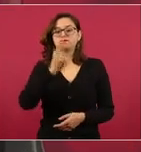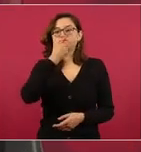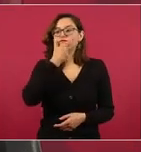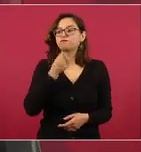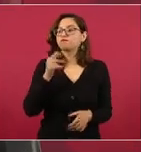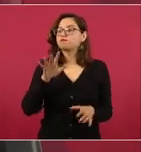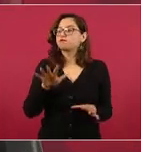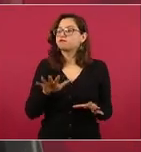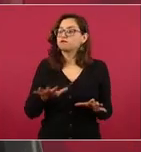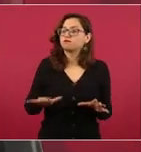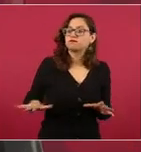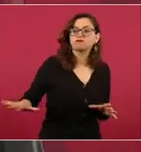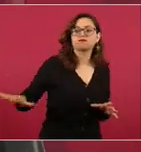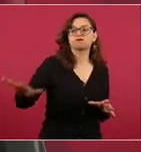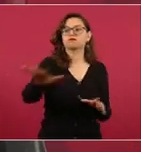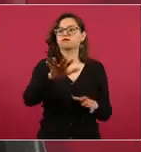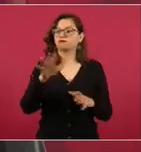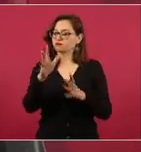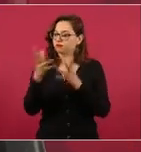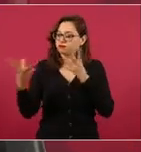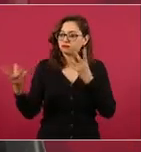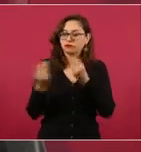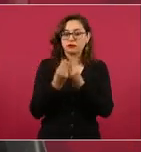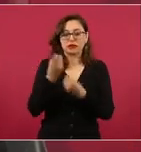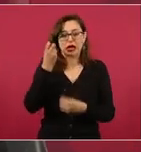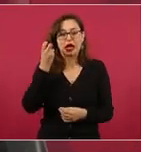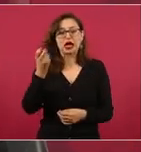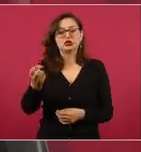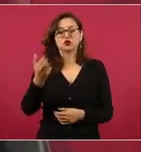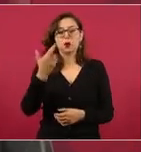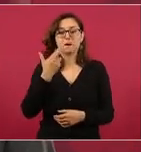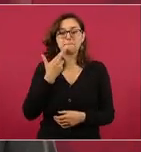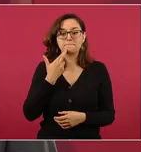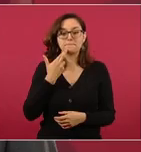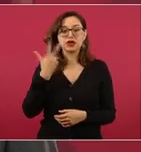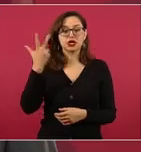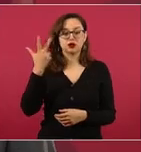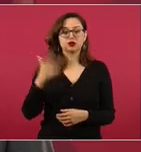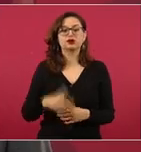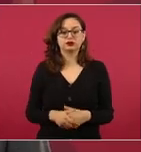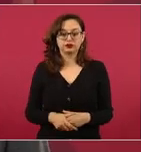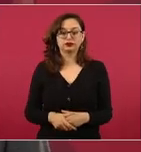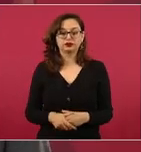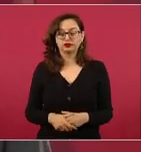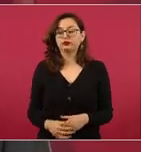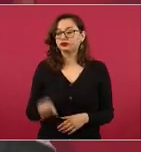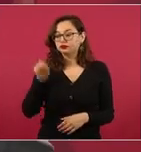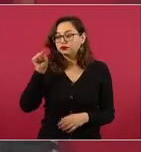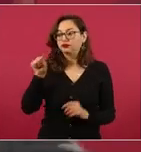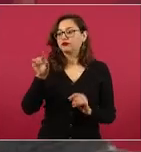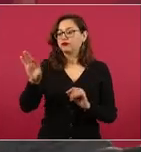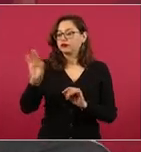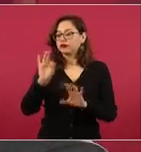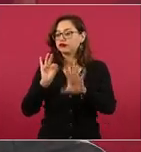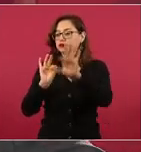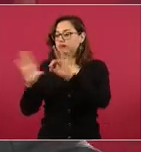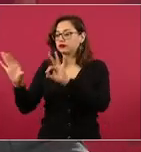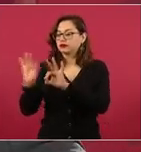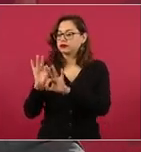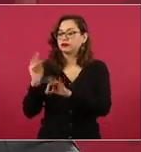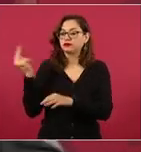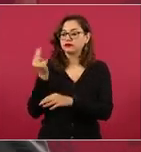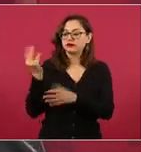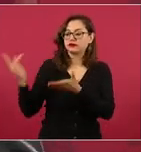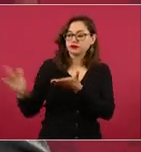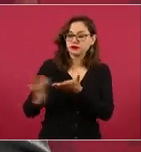hombres, vamos a continuar con eso, porque se necesita, necesitamos apoyo, necesitamos